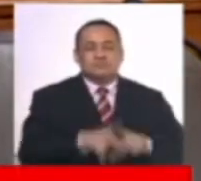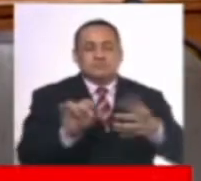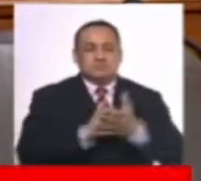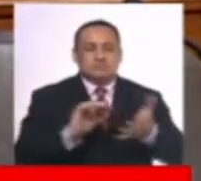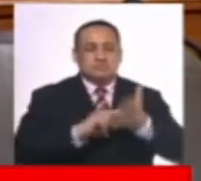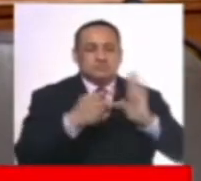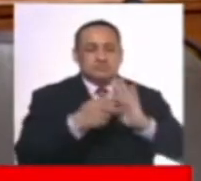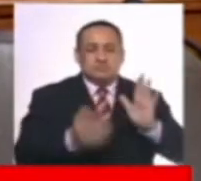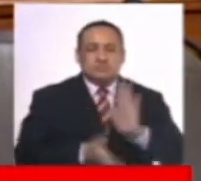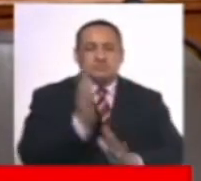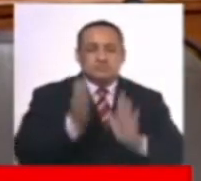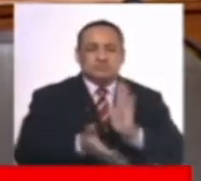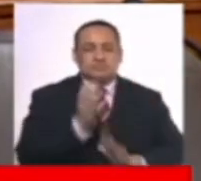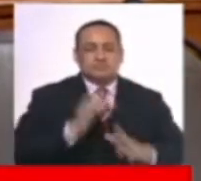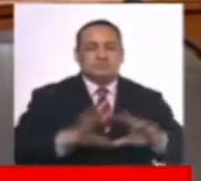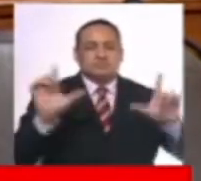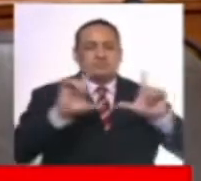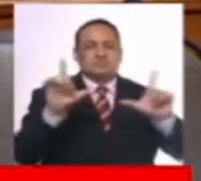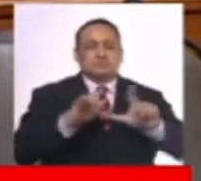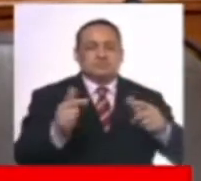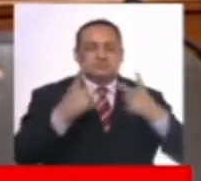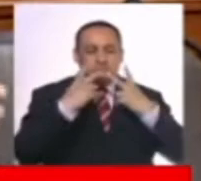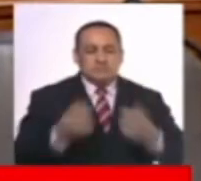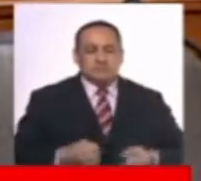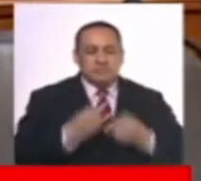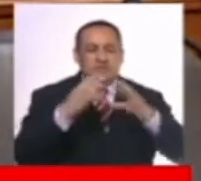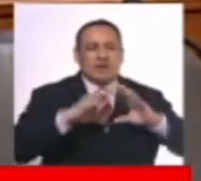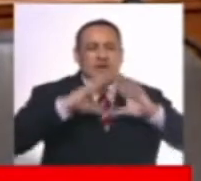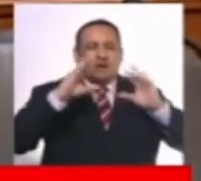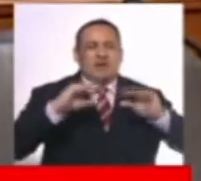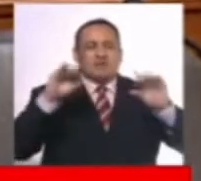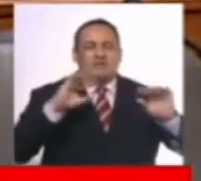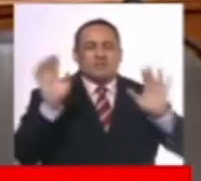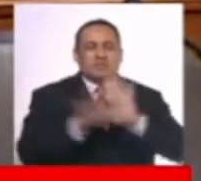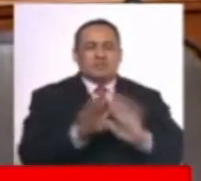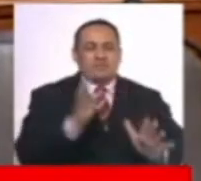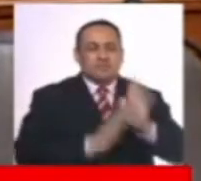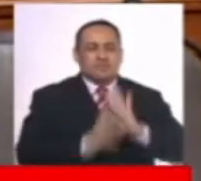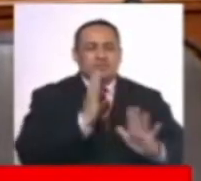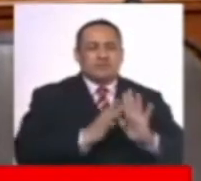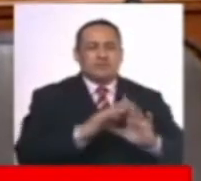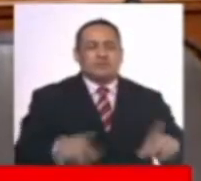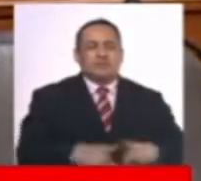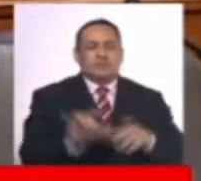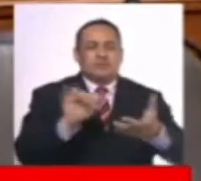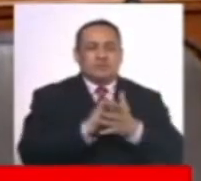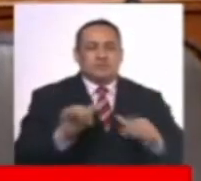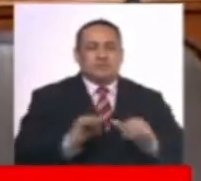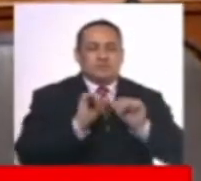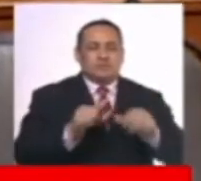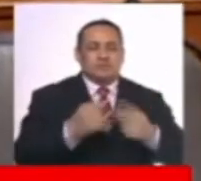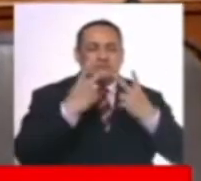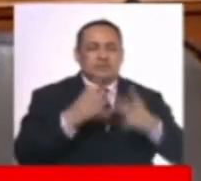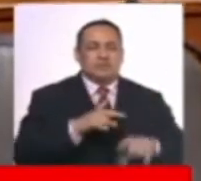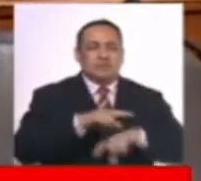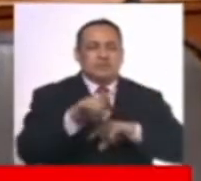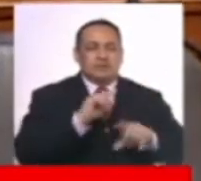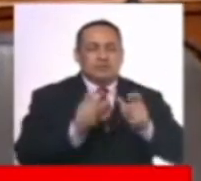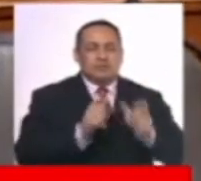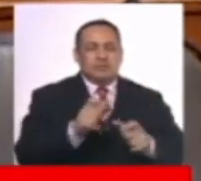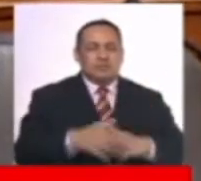la pasan yendo a los medios de comunicación a esparcir sus falsedades. Continúan engañando al